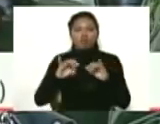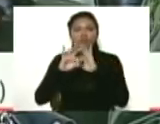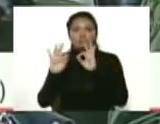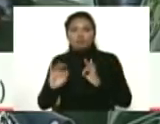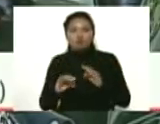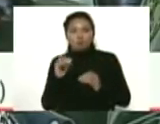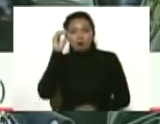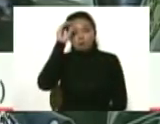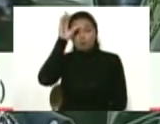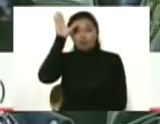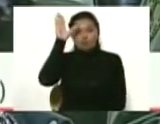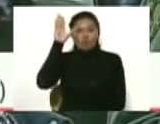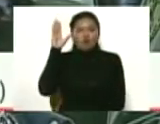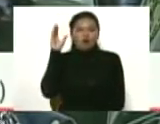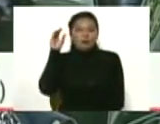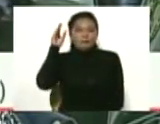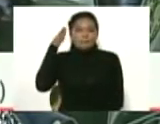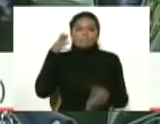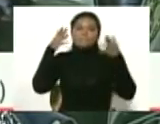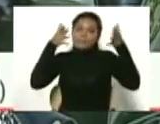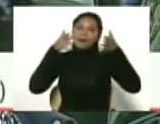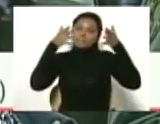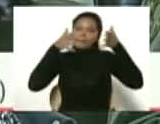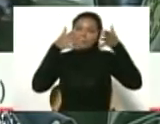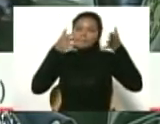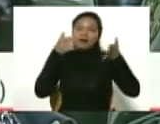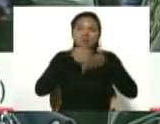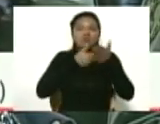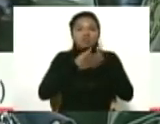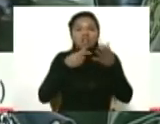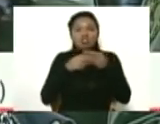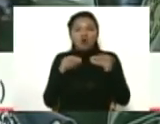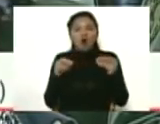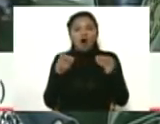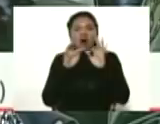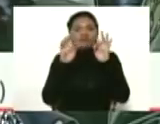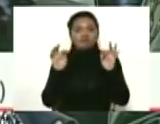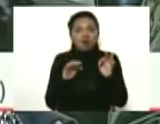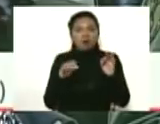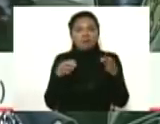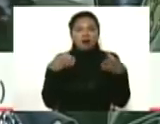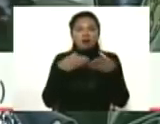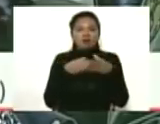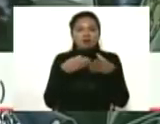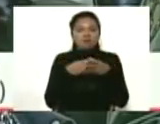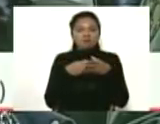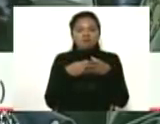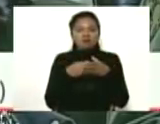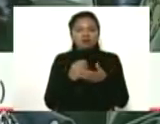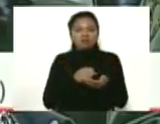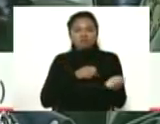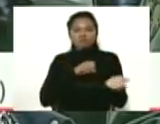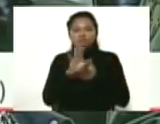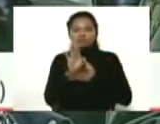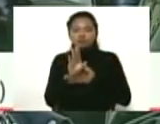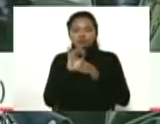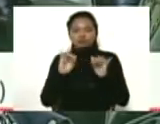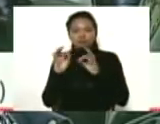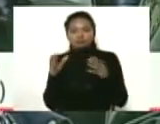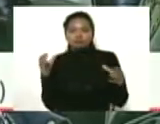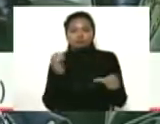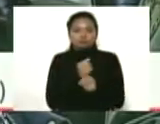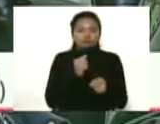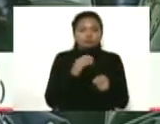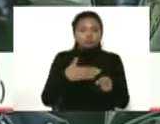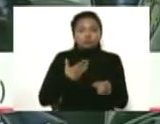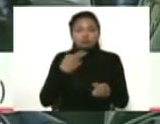toda esa capacitación de nuestros combatientes para luchar contra todo tipo de grupo armado, para expulsarlos o capturarlos